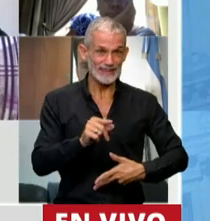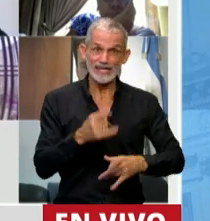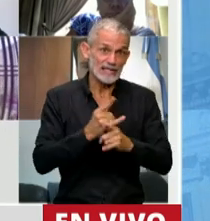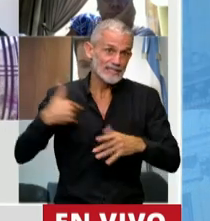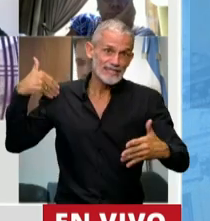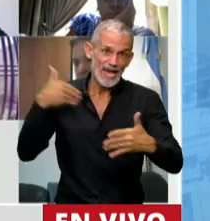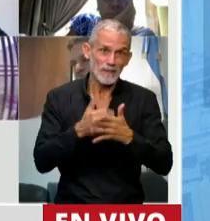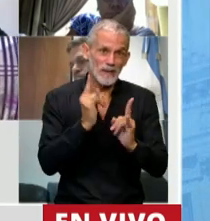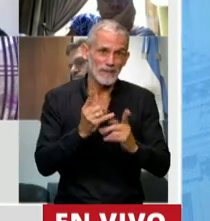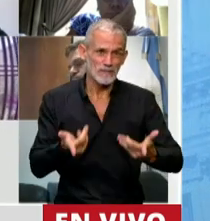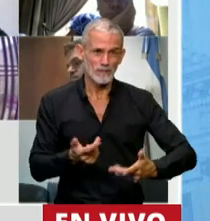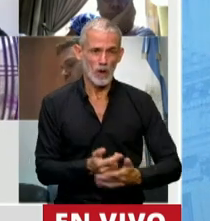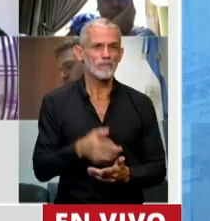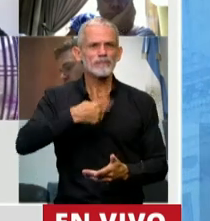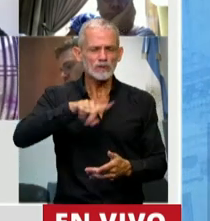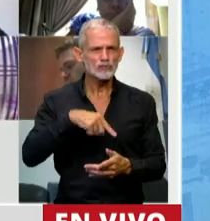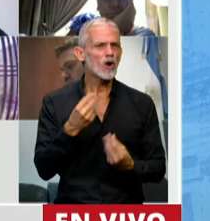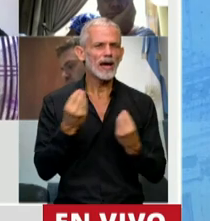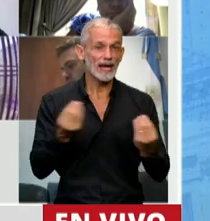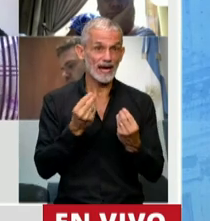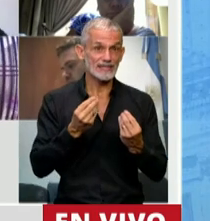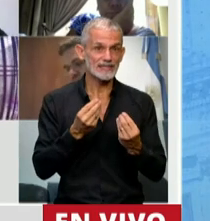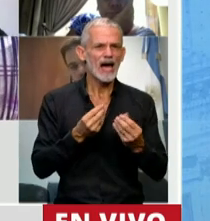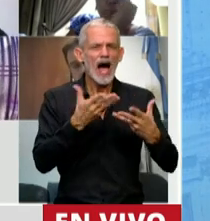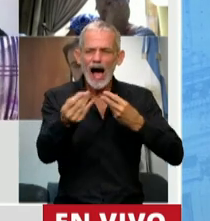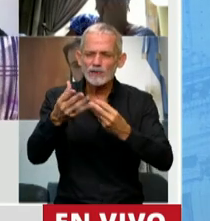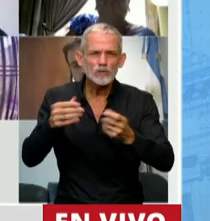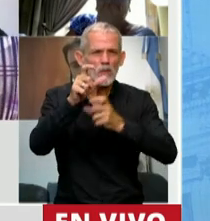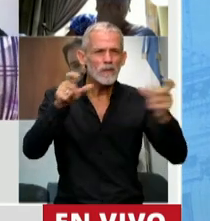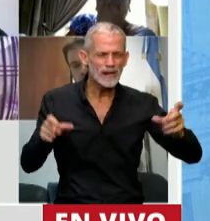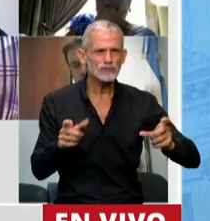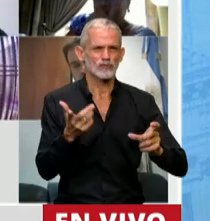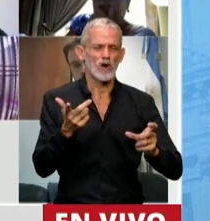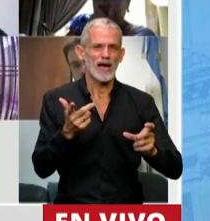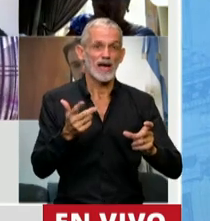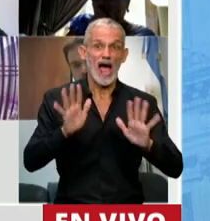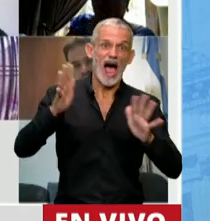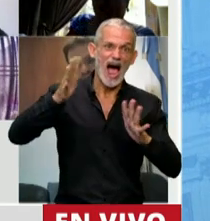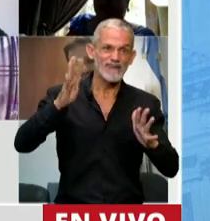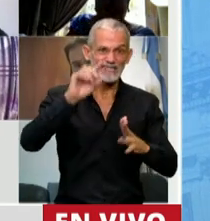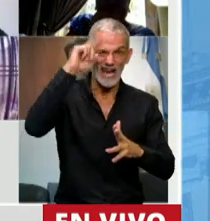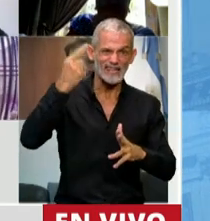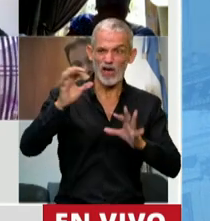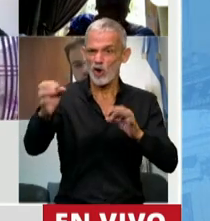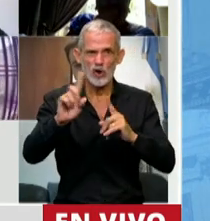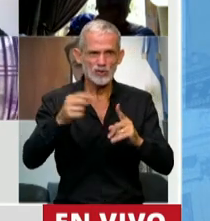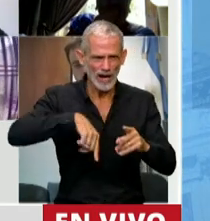siempre. No solamente conteniendo a la población, que ni siquiera en muchos casos el Estado llega,